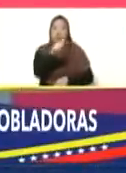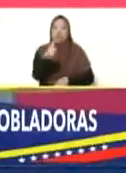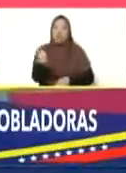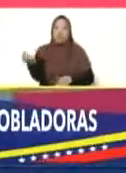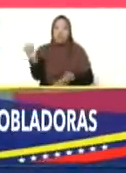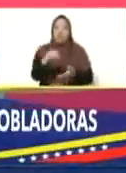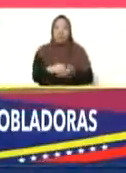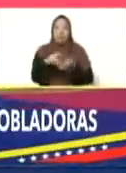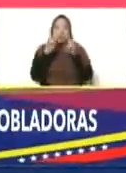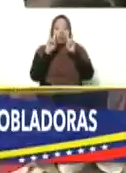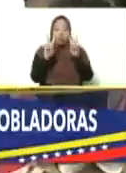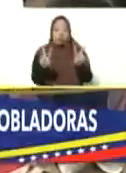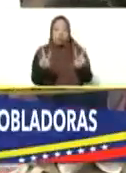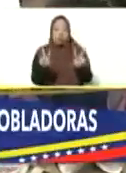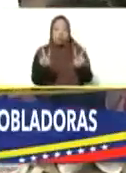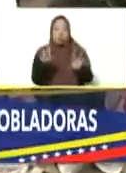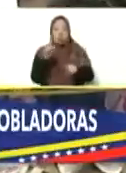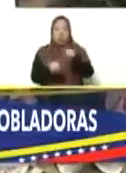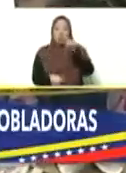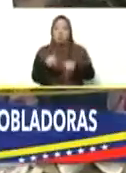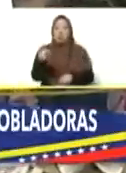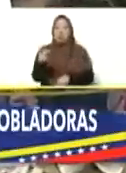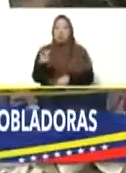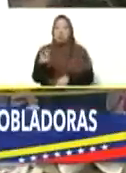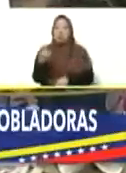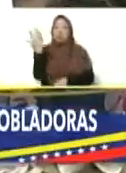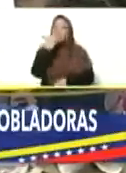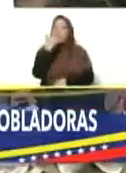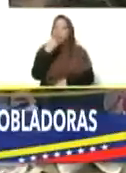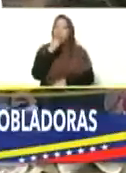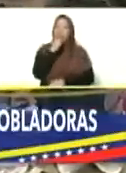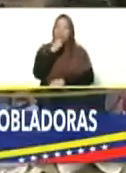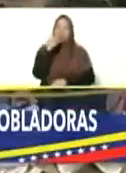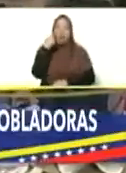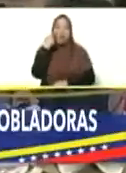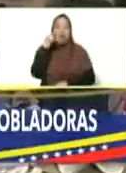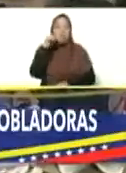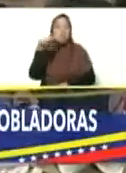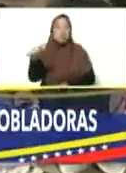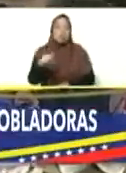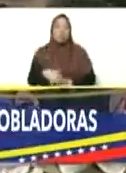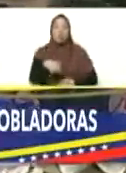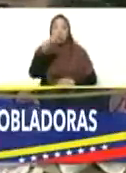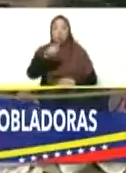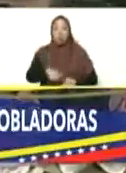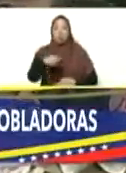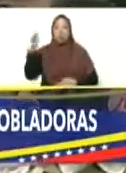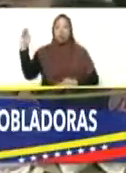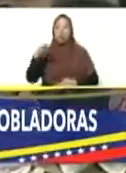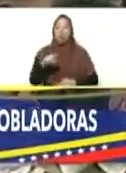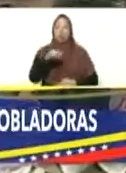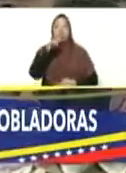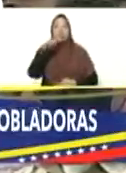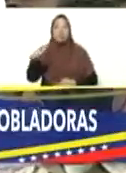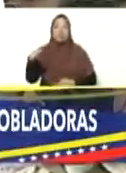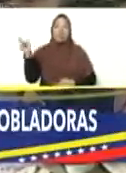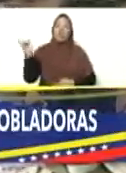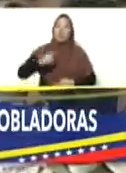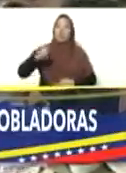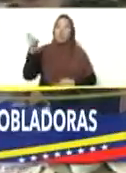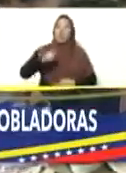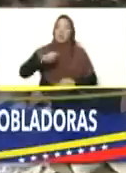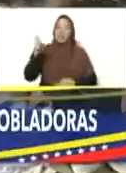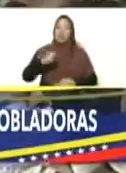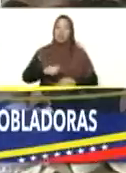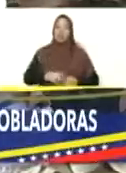vemos algo que no nos parece alertamos y hoy en día venimos a alertar porque es necesario